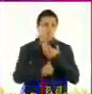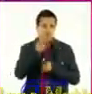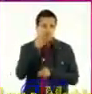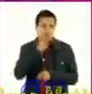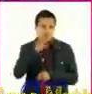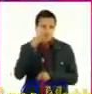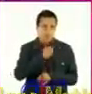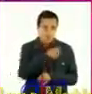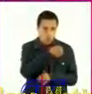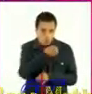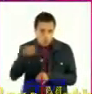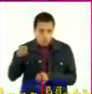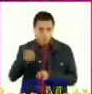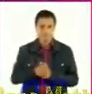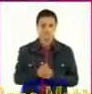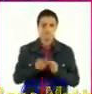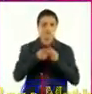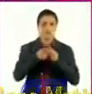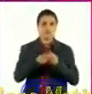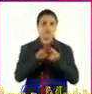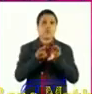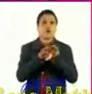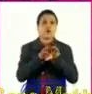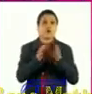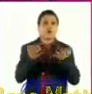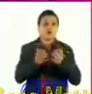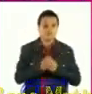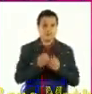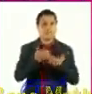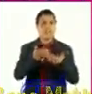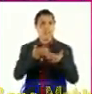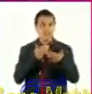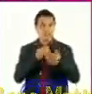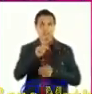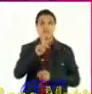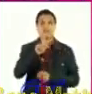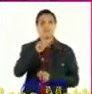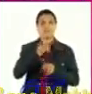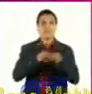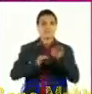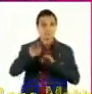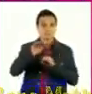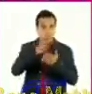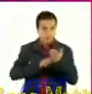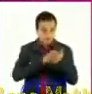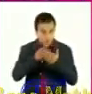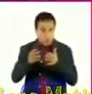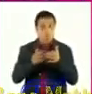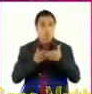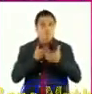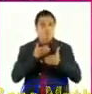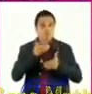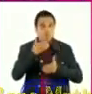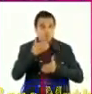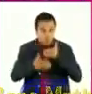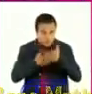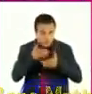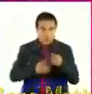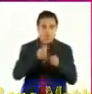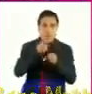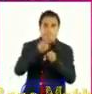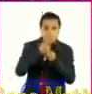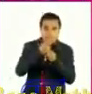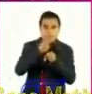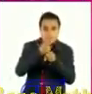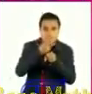orden. No podemos empezar a trabajar si no contamos con un plan de trabajo. Debemos establecer un proceso que especifique una a una